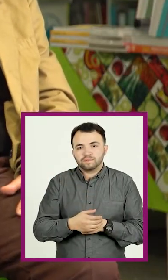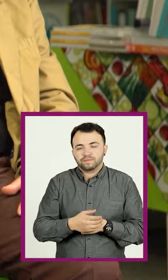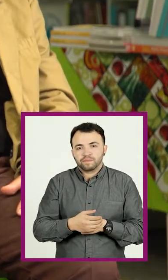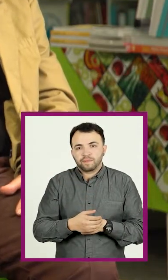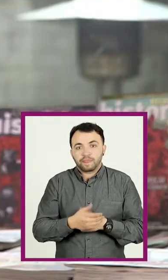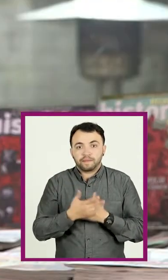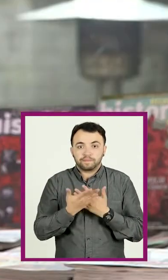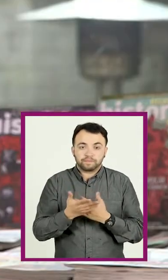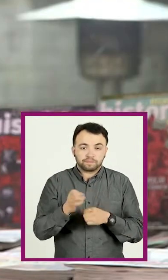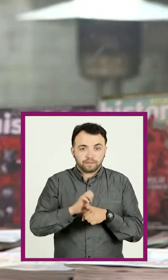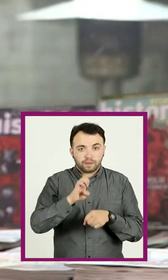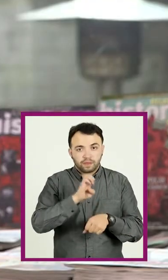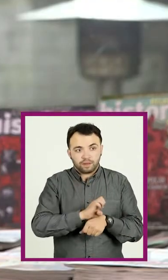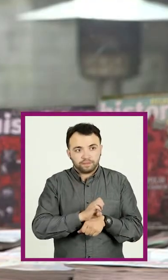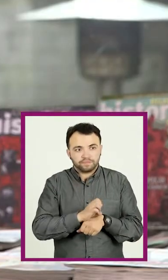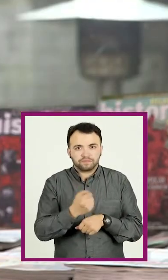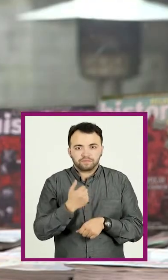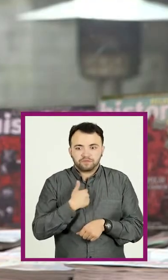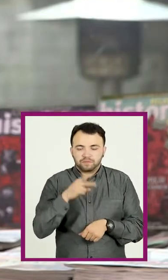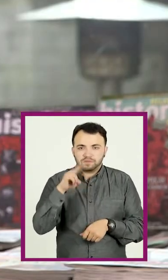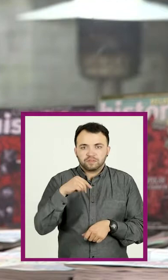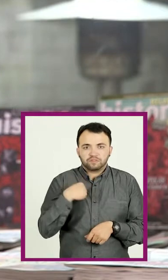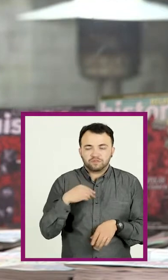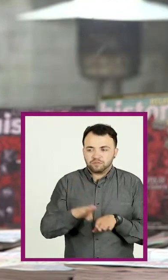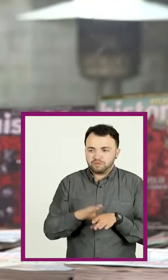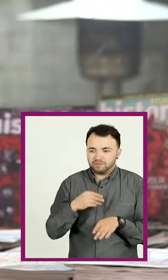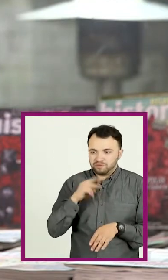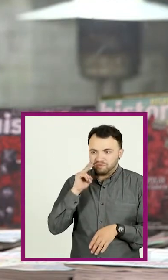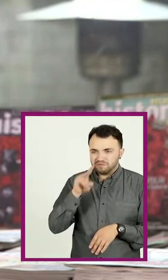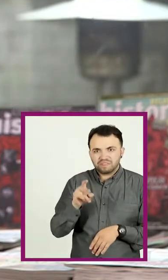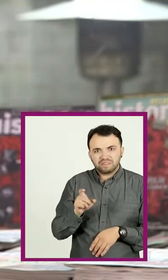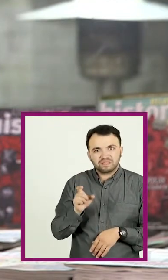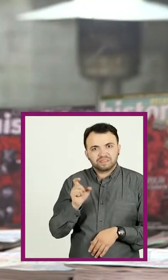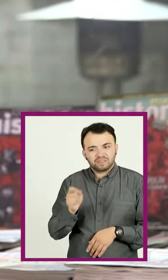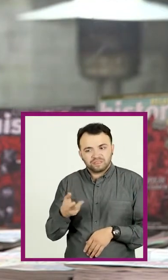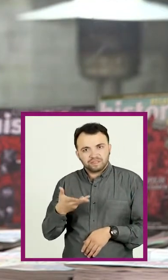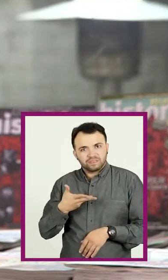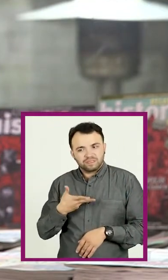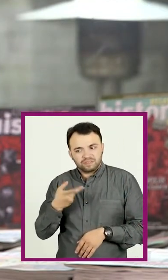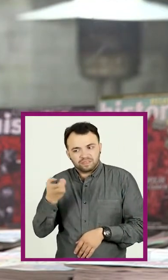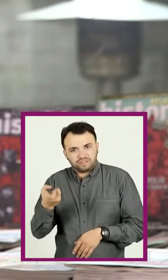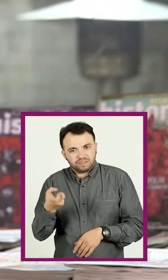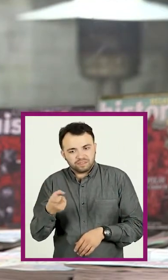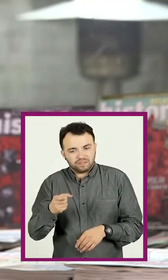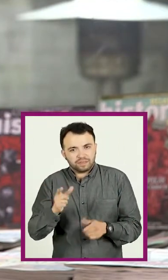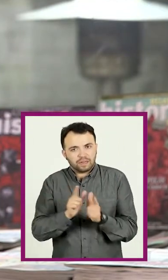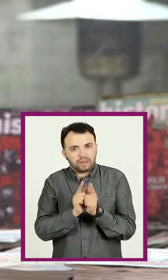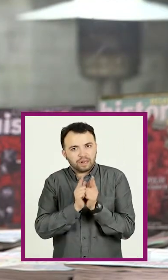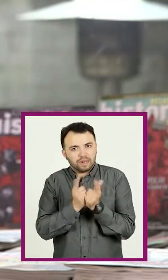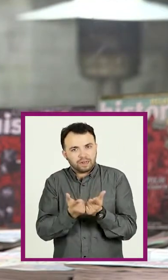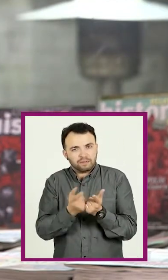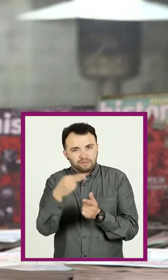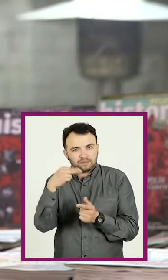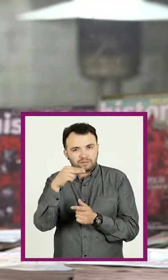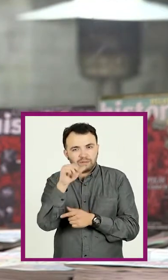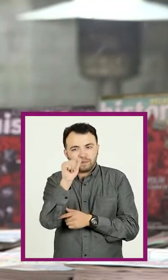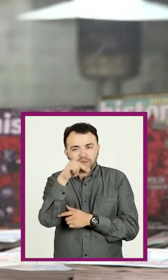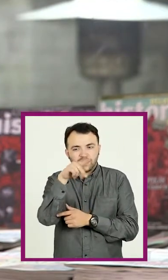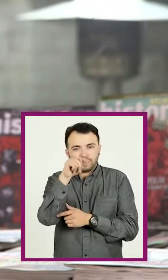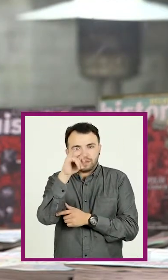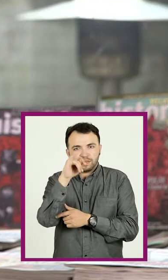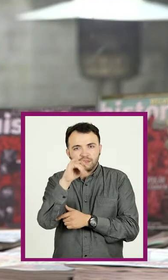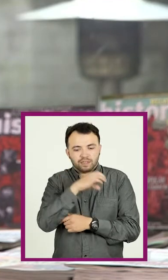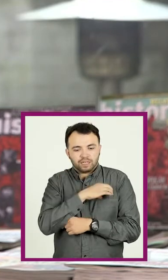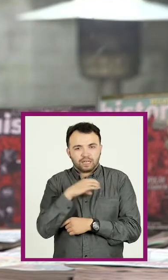¿No? Entonces, y bueno, eso a mí me intrigó muchísimo, bueno, pues qué hay en el Anticristo, ¿no?